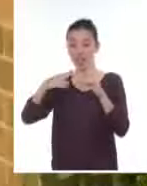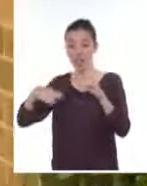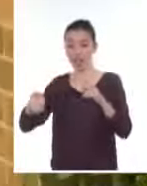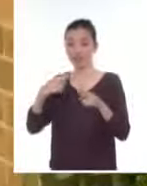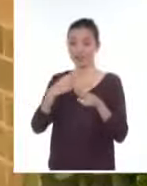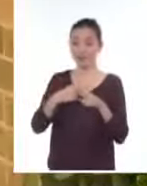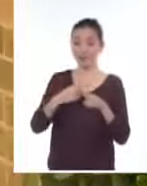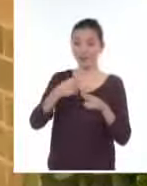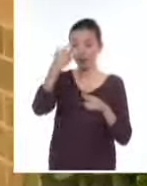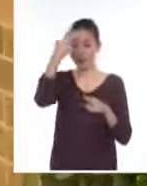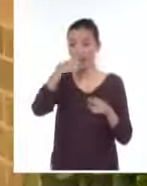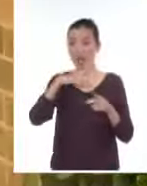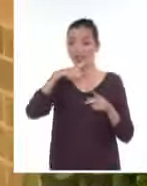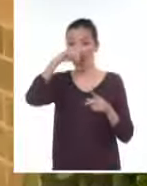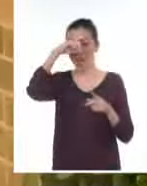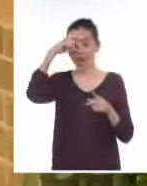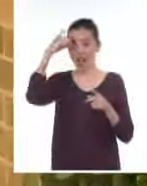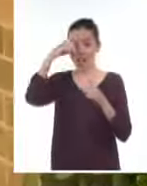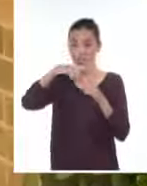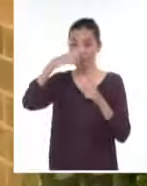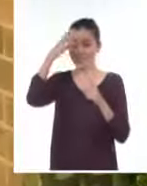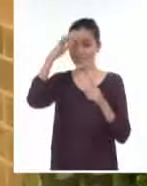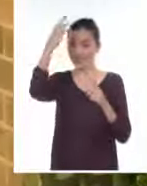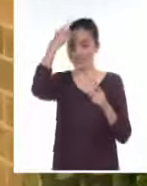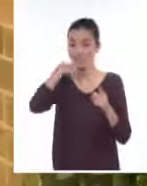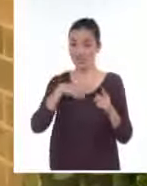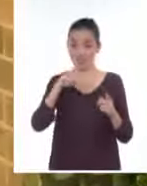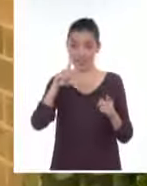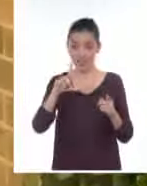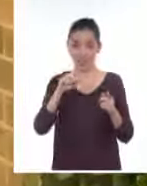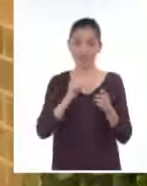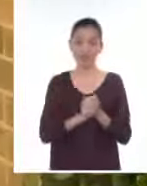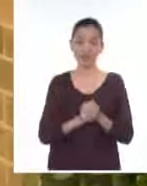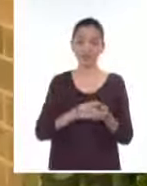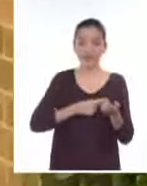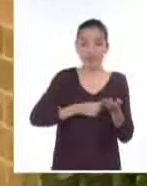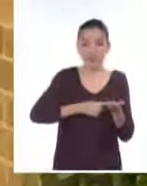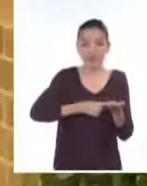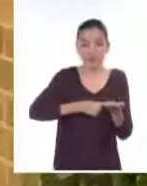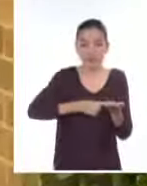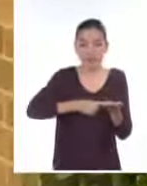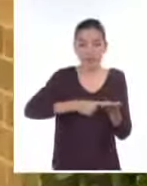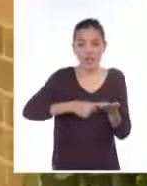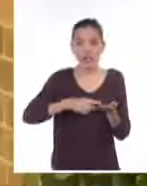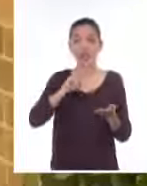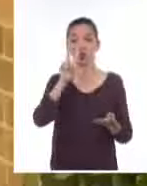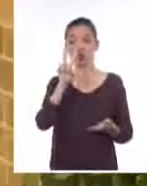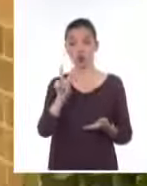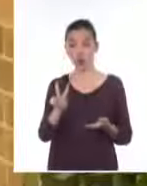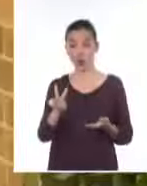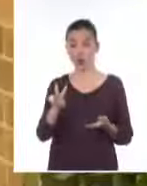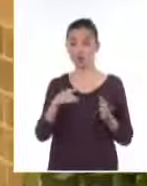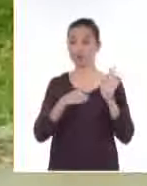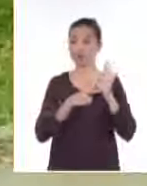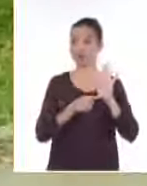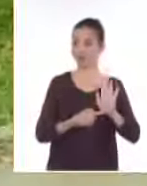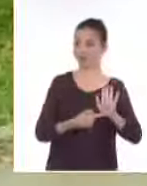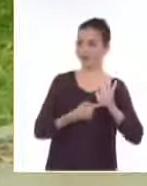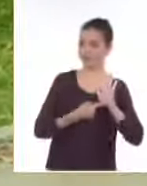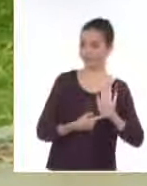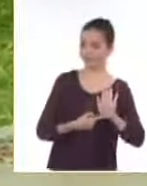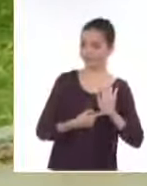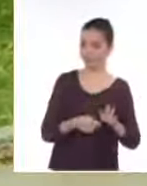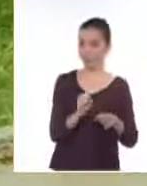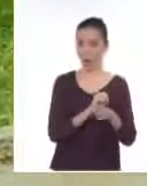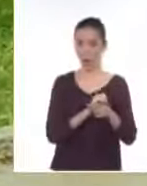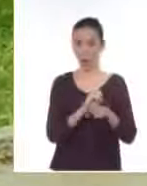y tuvimos 2 fines de semana de presentación, que fue, pienso yo, con mucha modestia, que fue un éxito total. Respondieron